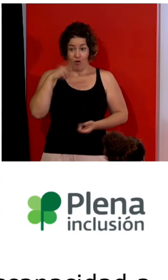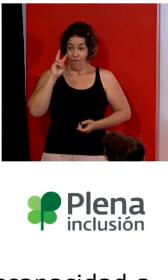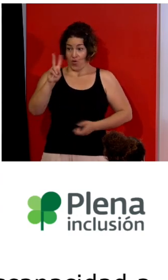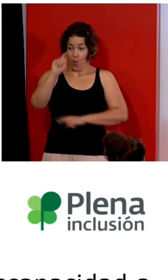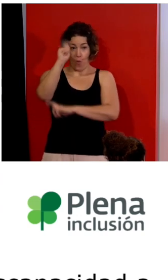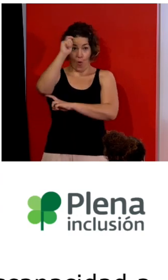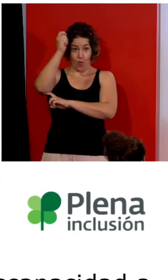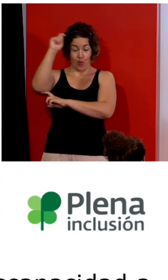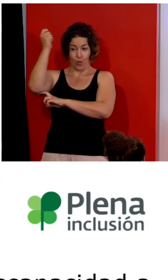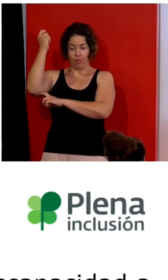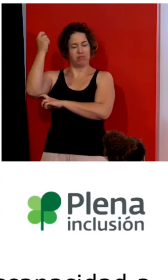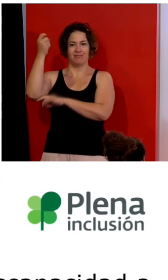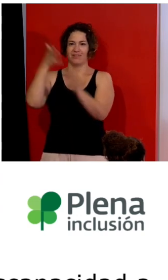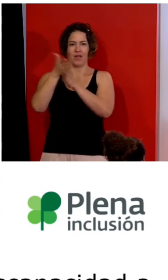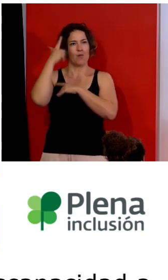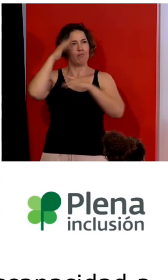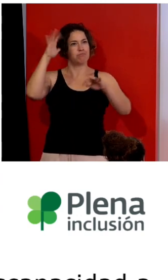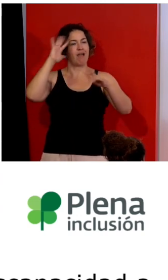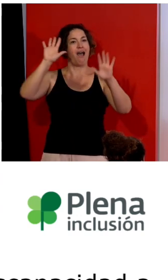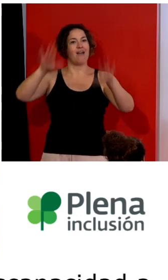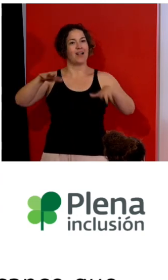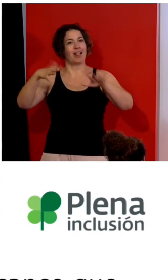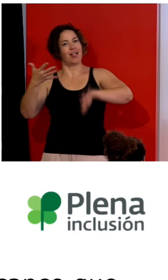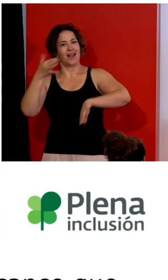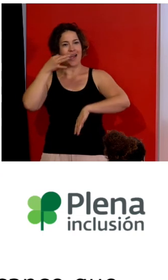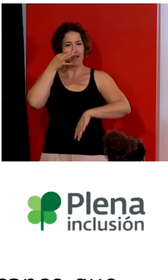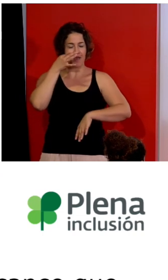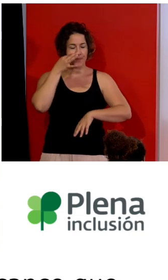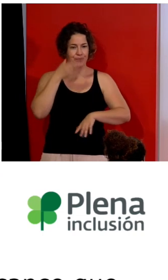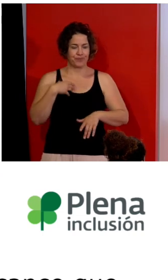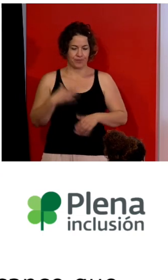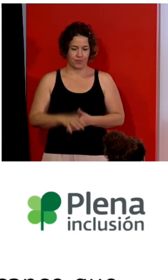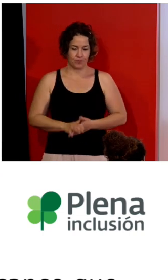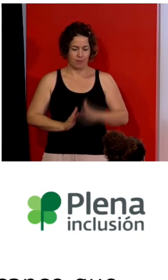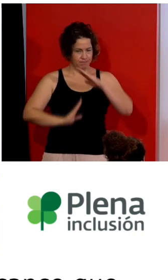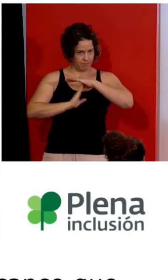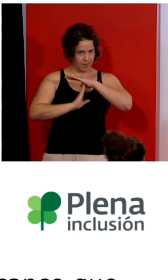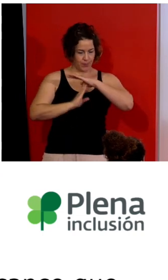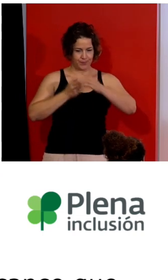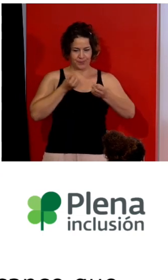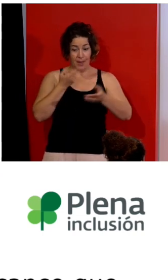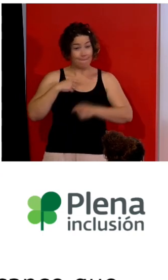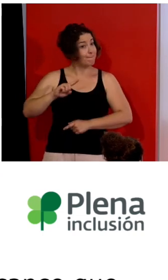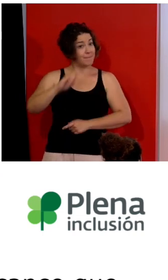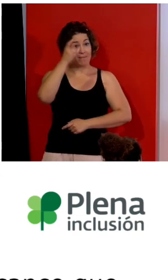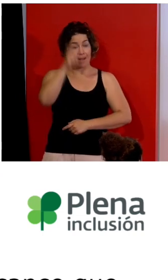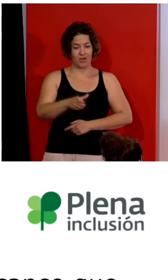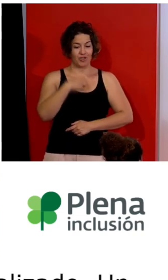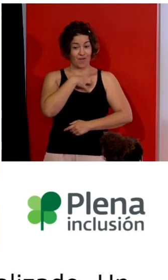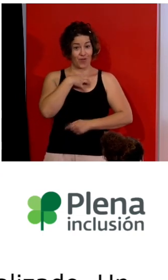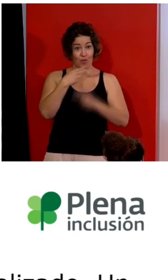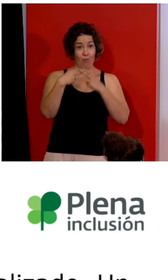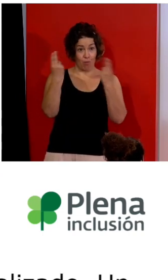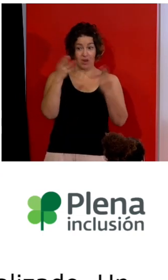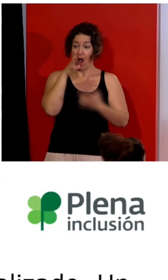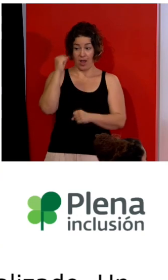me parece un sueño realizado. Un paréntesis. La primera persona que accedió a la función pública que